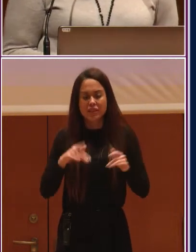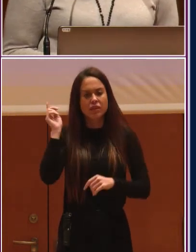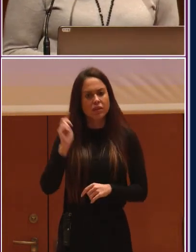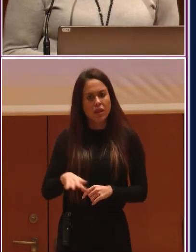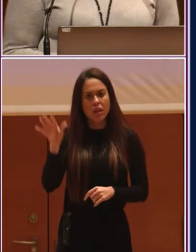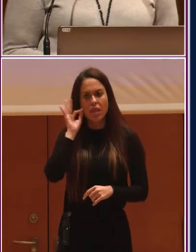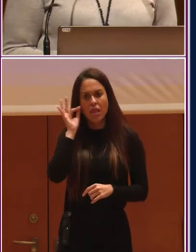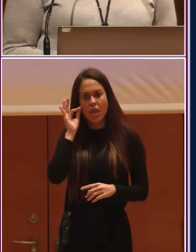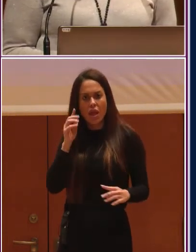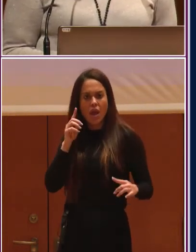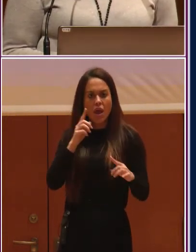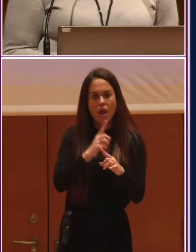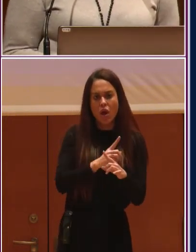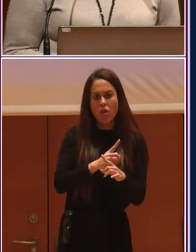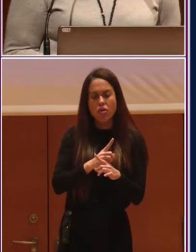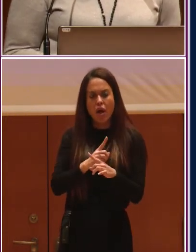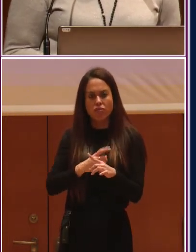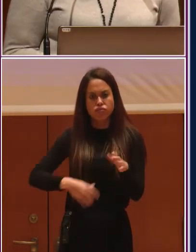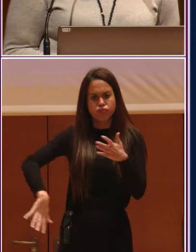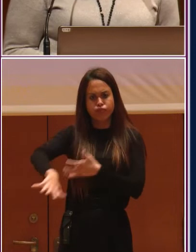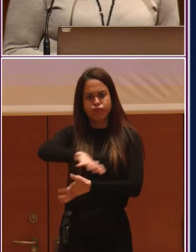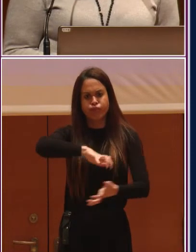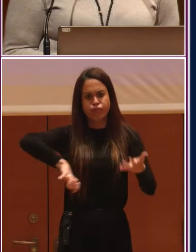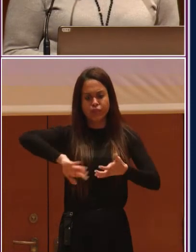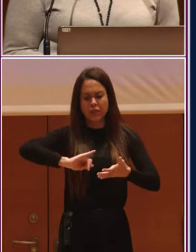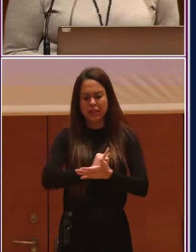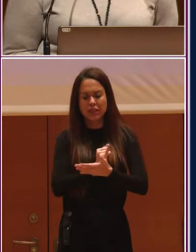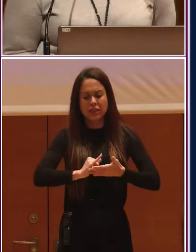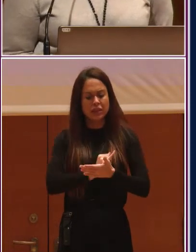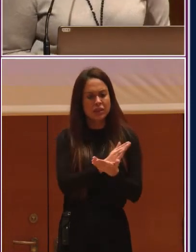sensibilizar en temas de prevención igualdad